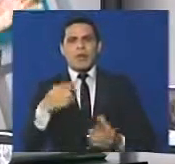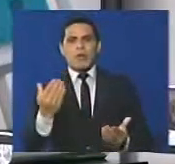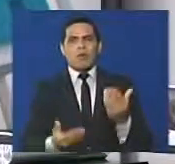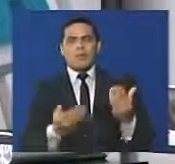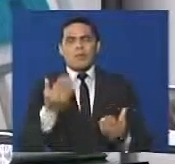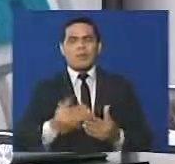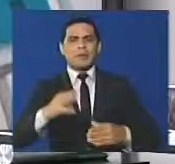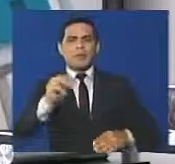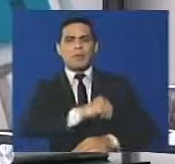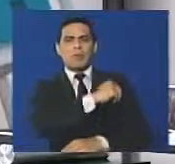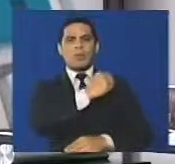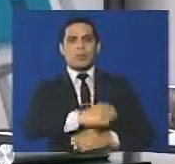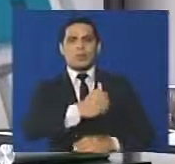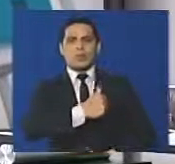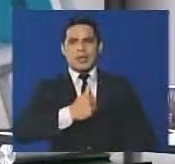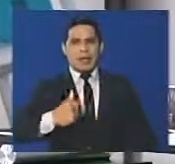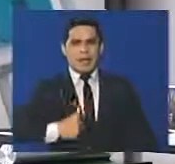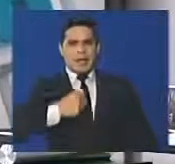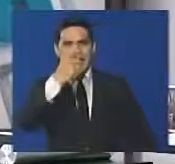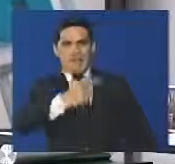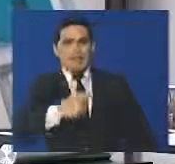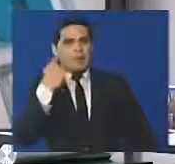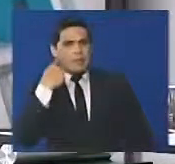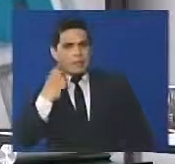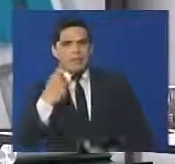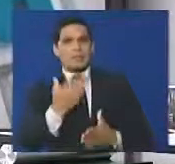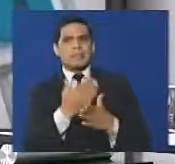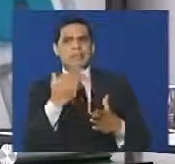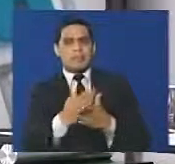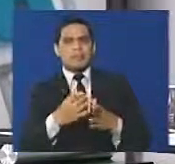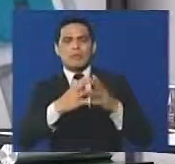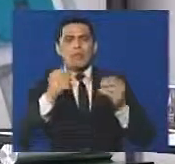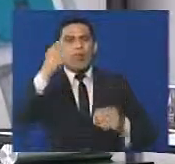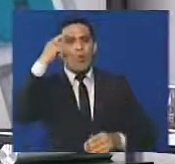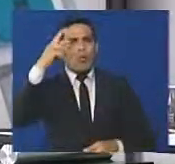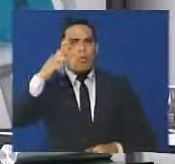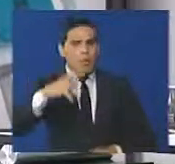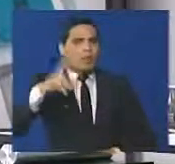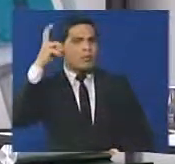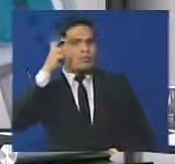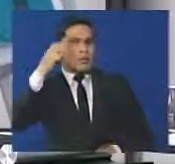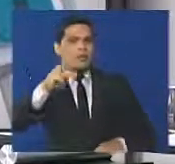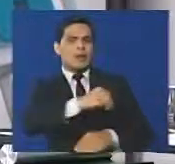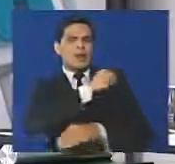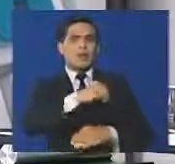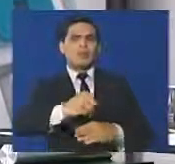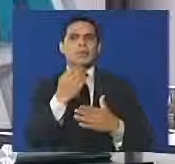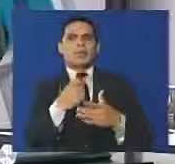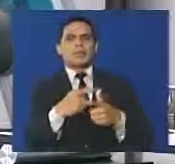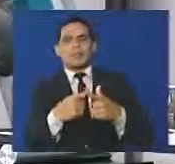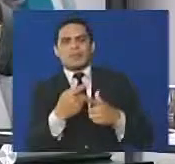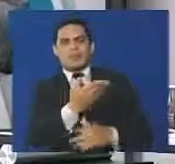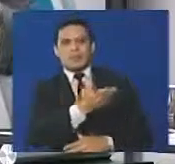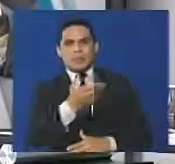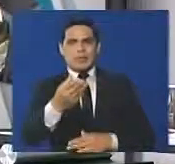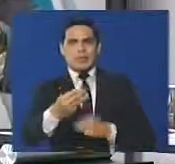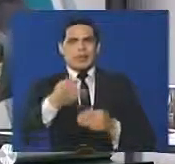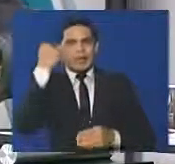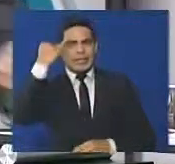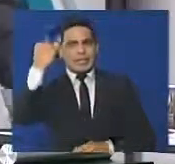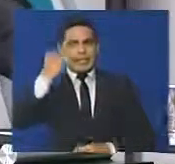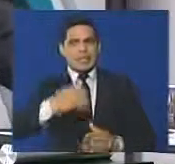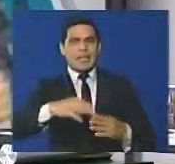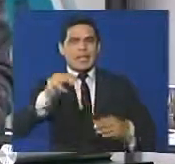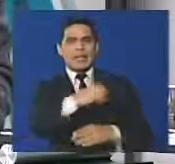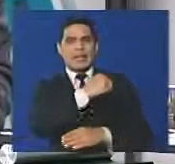contrapeso. Música para el alma de ella, el manantial para beberlo todos los días. Y como estamos en esa idea de la